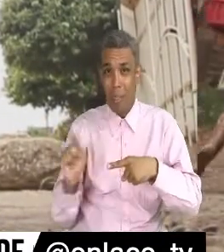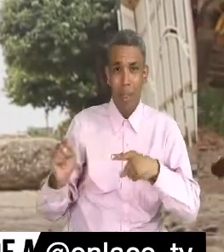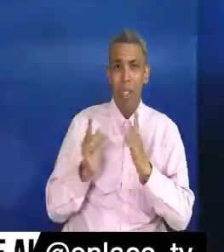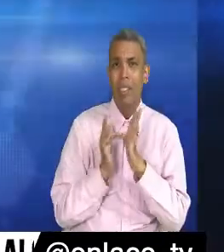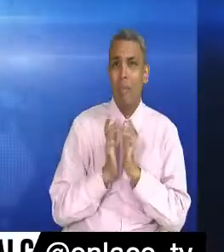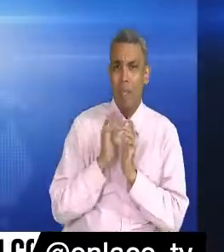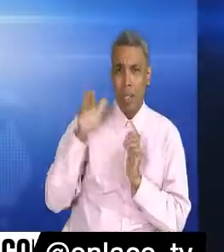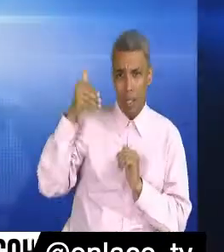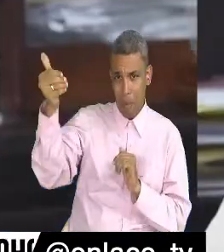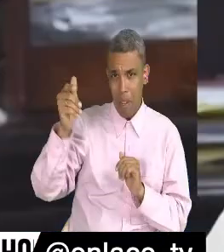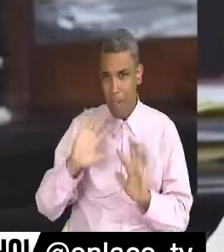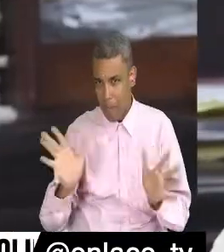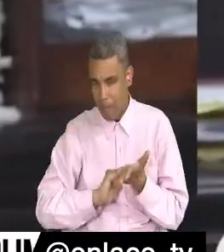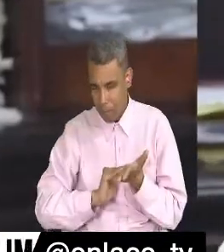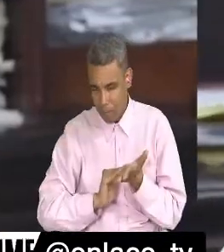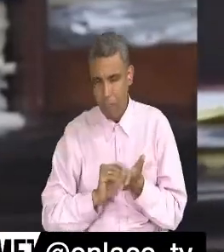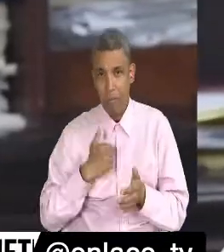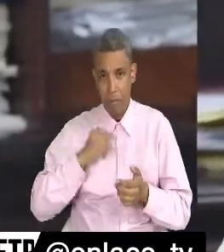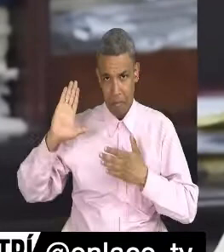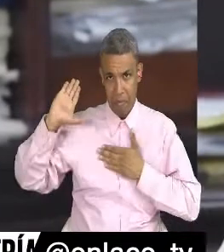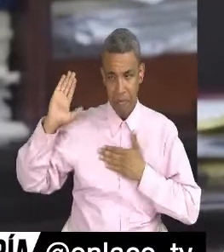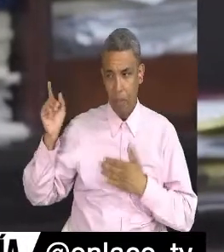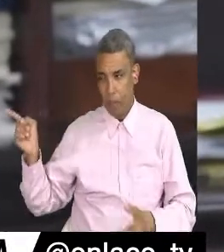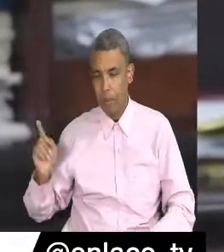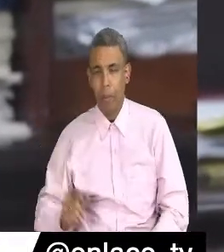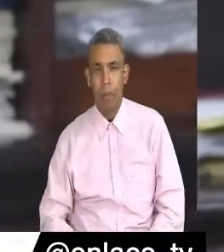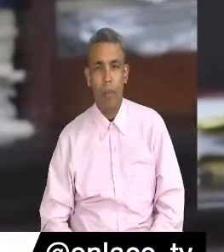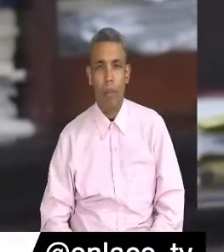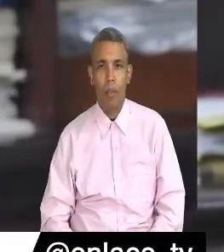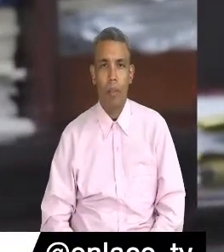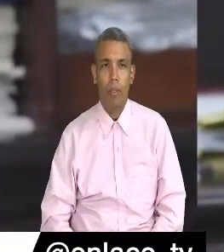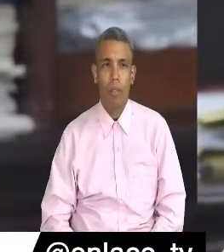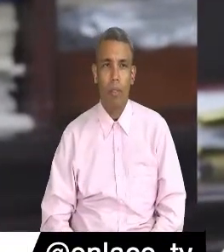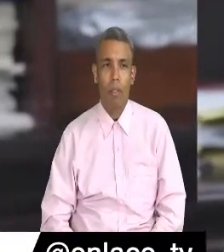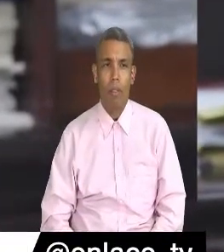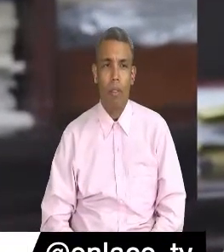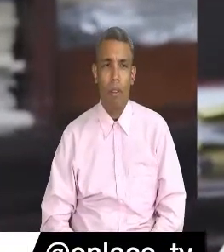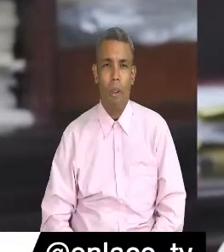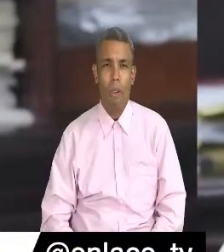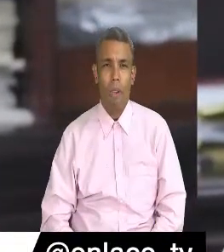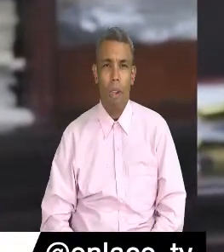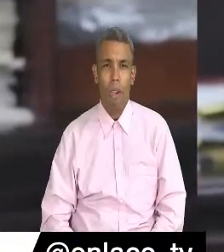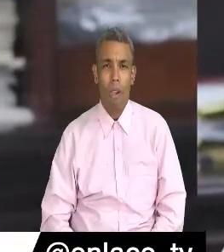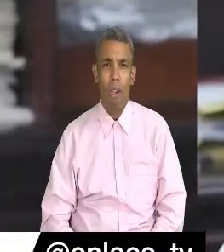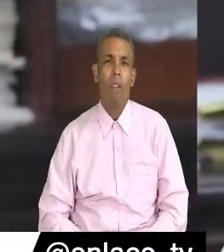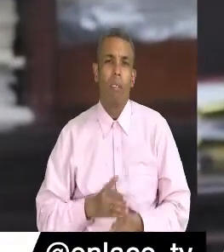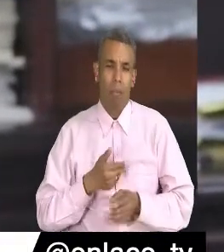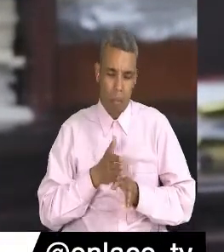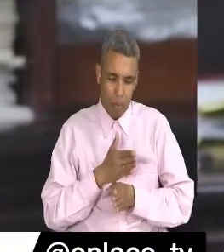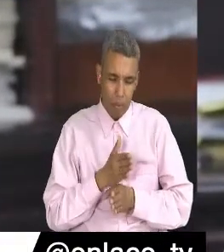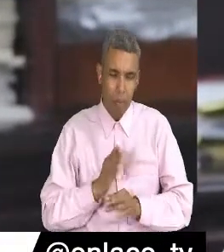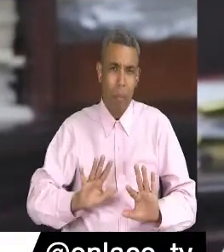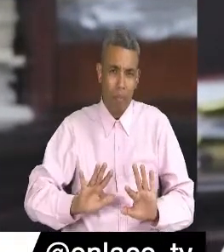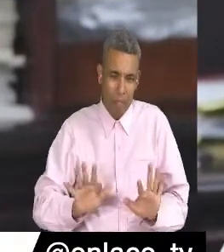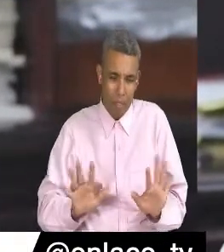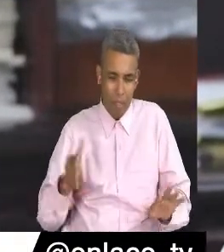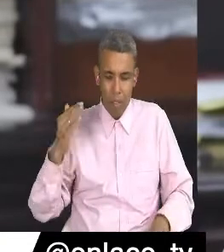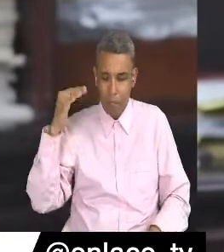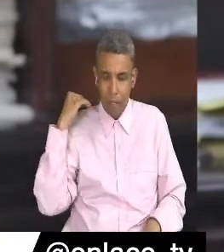intervenidos. Esta vía ha fallado, tiene unos problemas en la subrasante, los cuales ya se hizo inspección, ya funcionarios